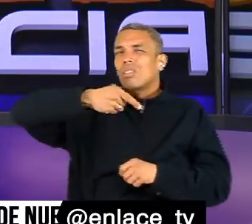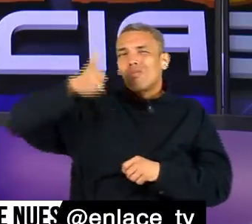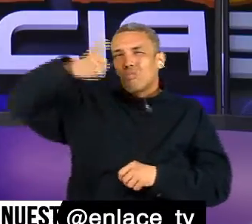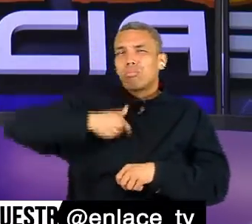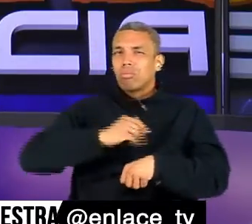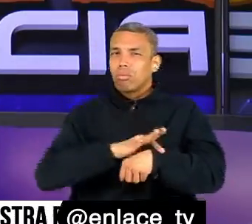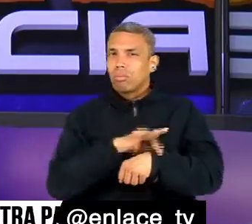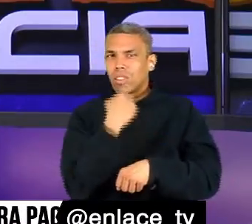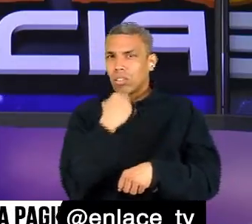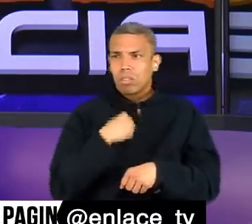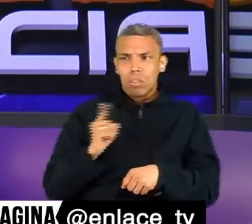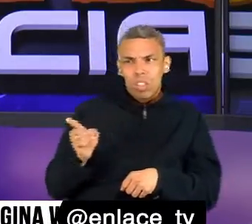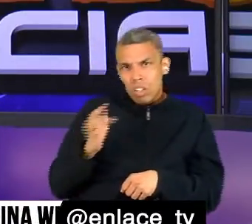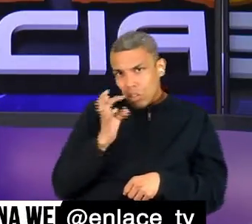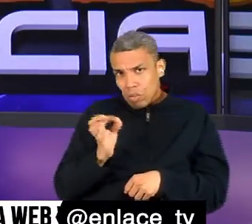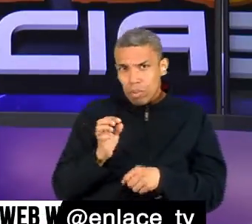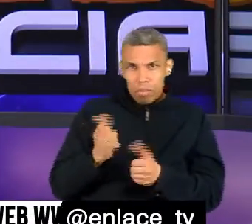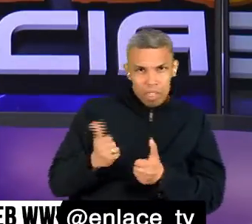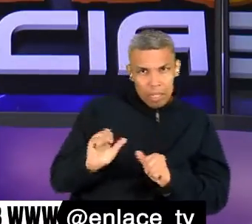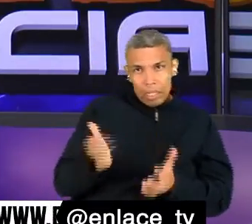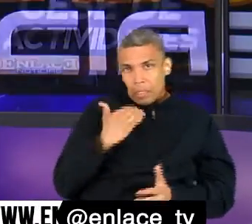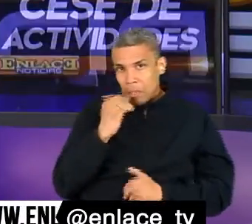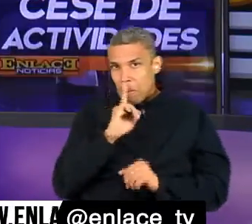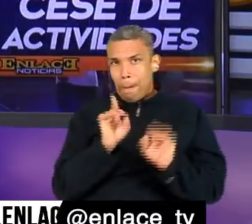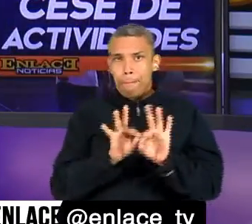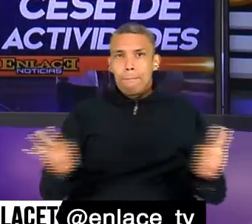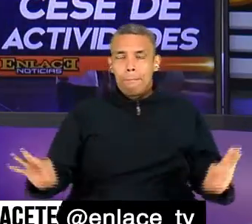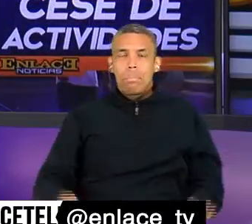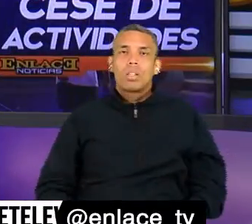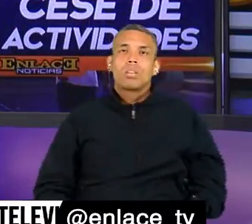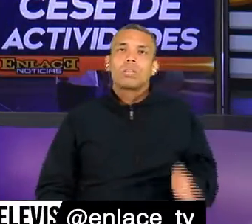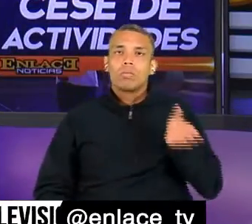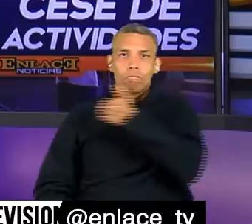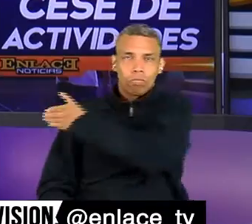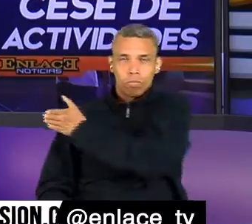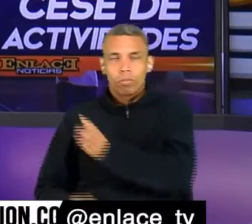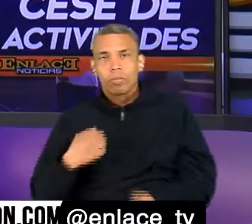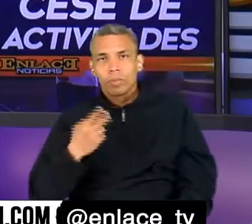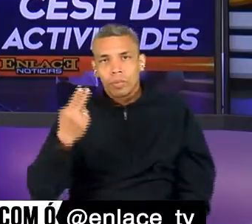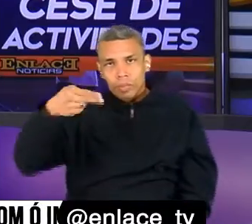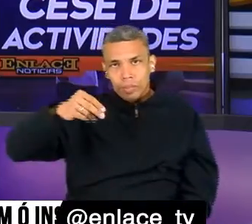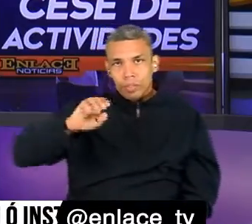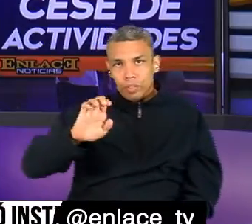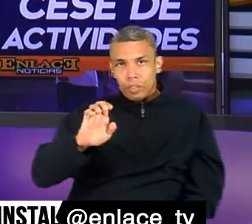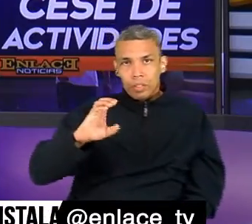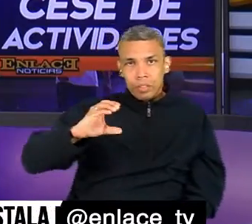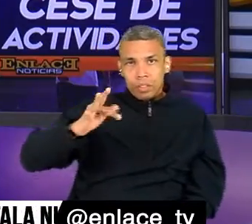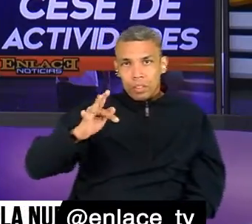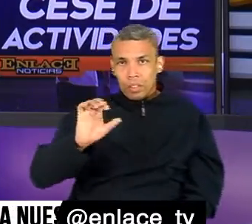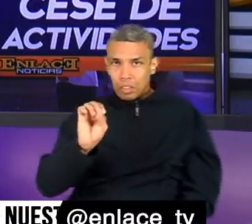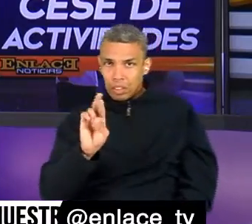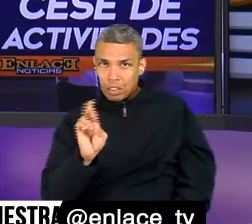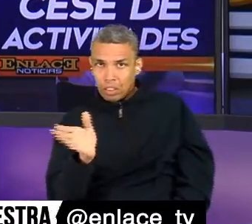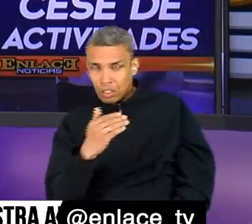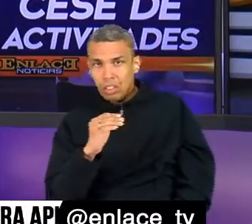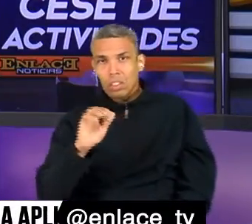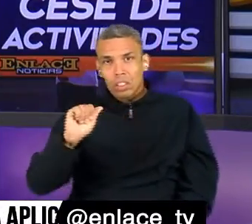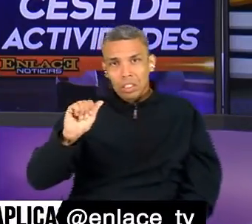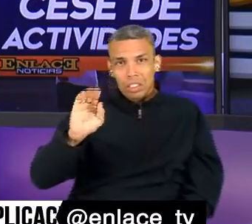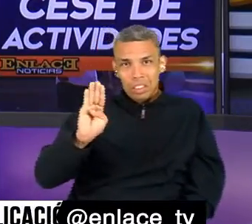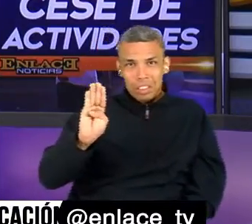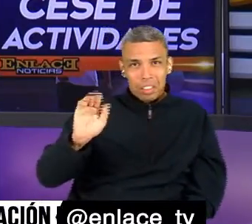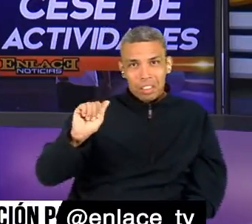otras noticias, profesionales de la salud y empleados del hospital Héctor Abad Gómez del municipio de Yondó adelantaron parálisis en los servicios médicos